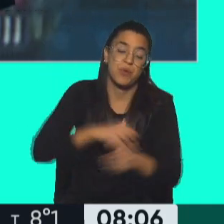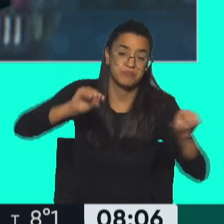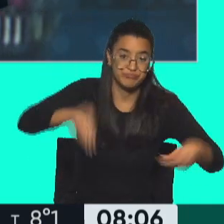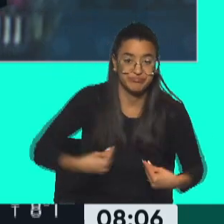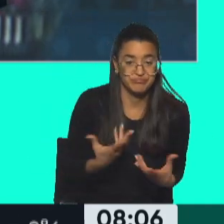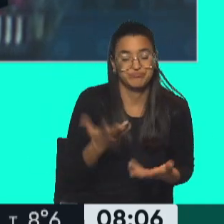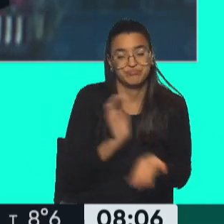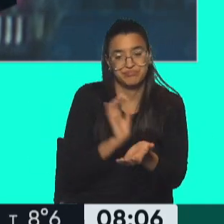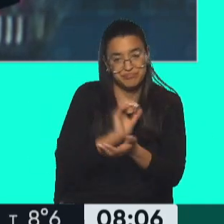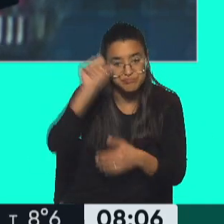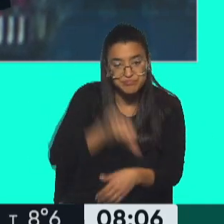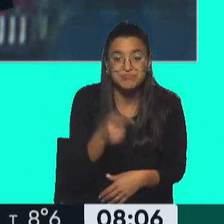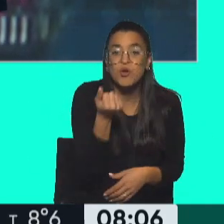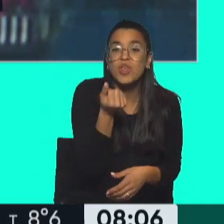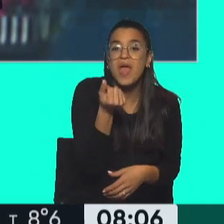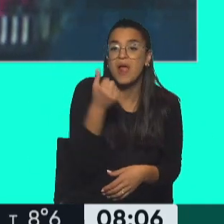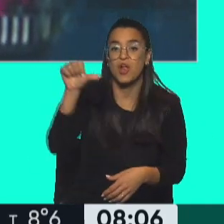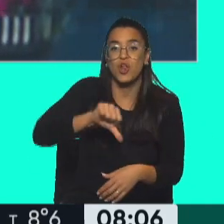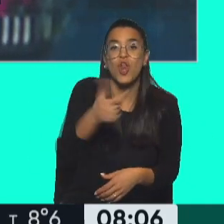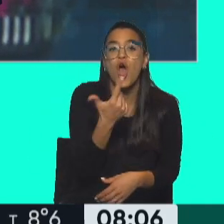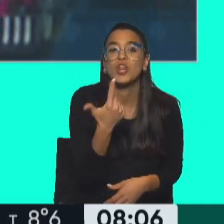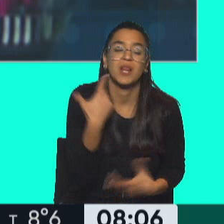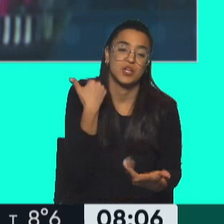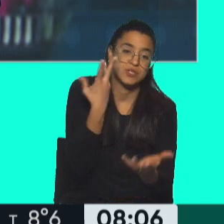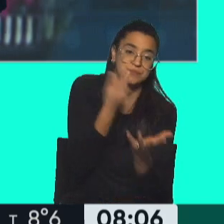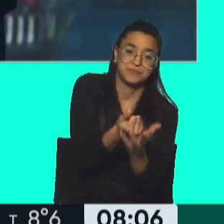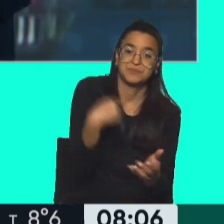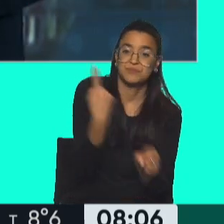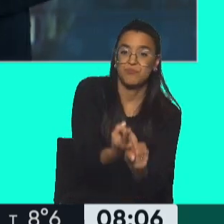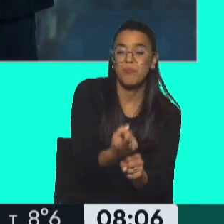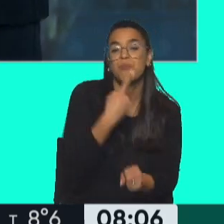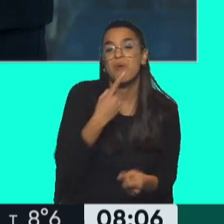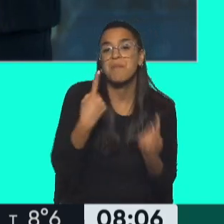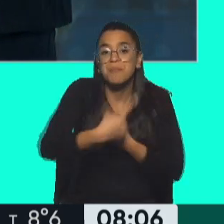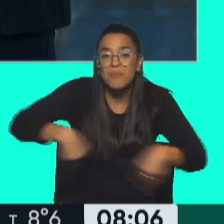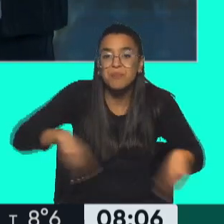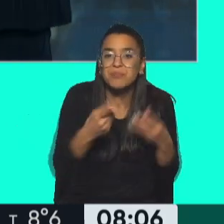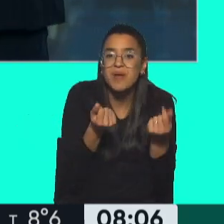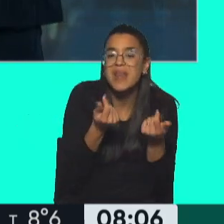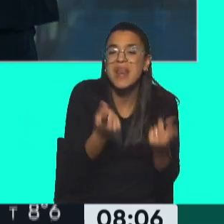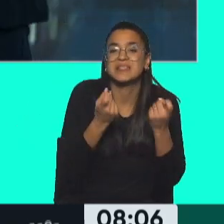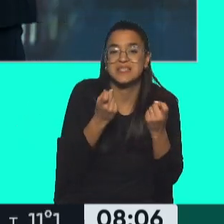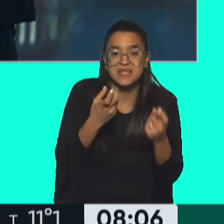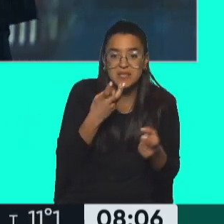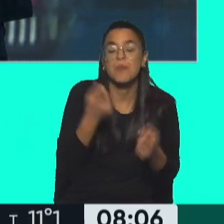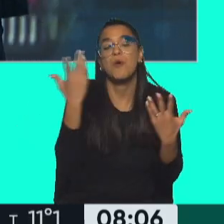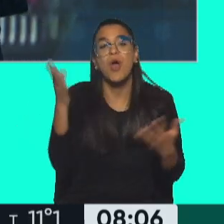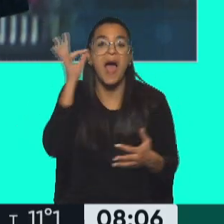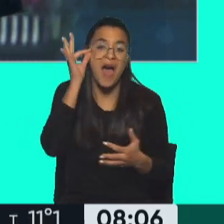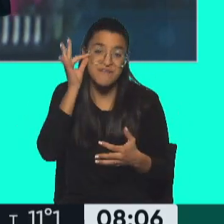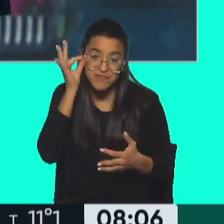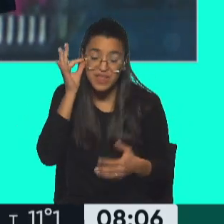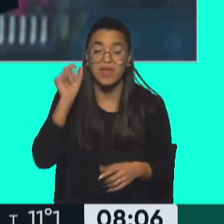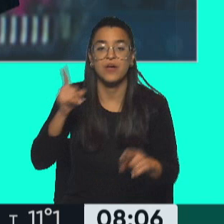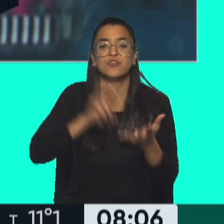perdiendo en relación al acceso que pueden tener a materias primas que tienen que comprar. Y bueno, y por eso hablamos de África y justamente